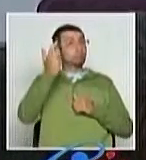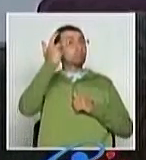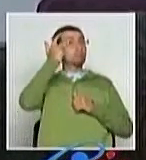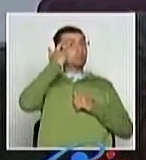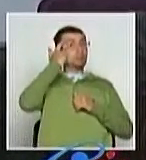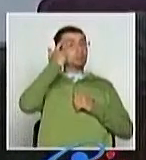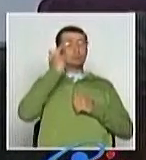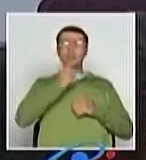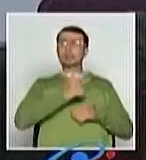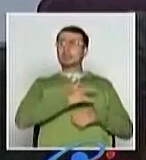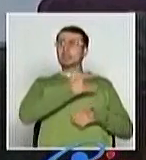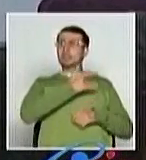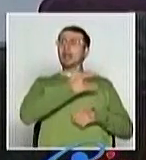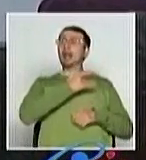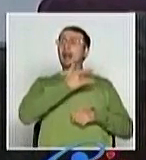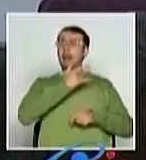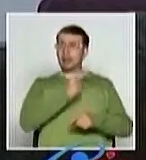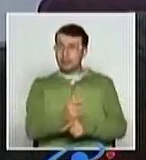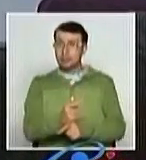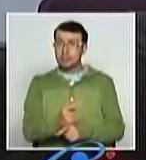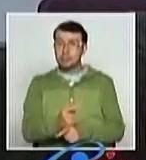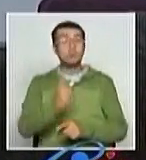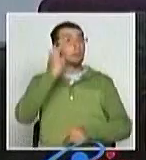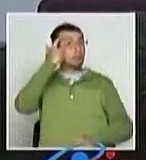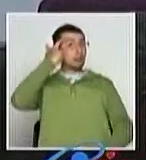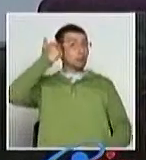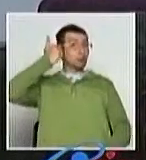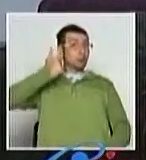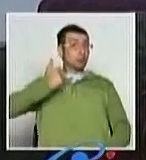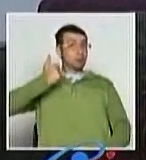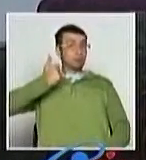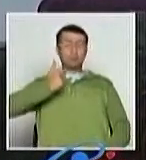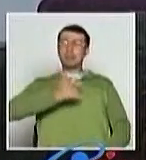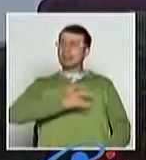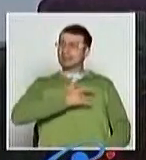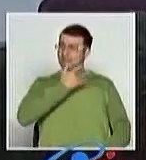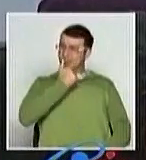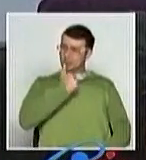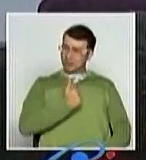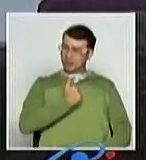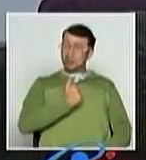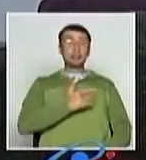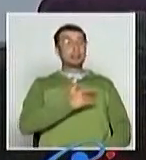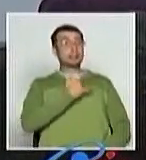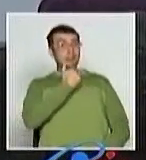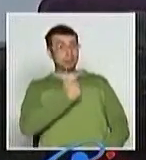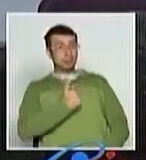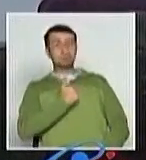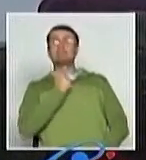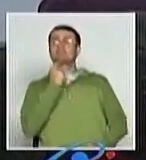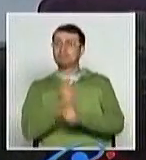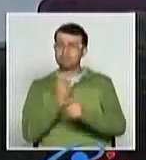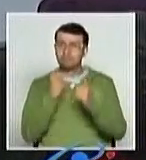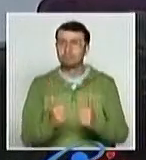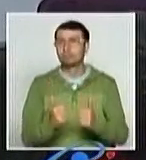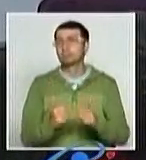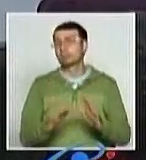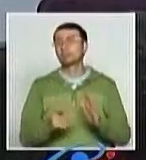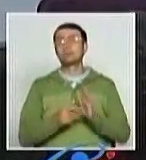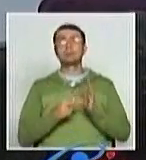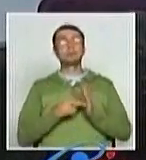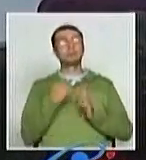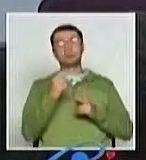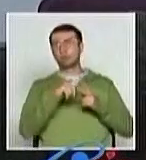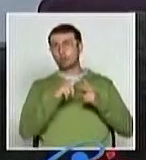siento y como siento actúo Entonces si pienso Bien voy a sentir bien y si me siento bien Voy a actuar bien eso lo hacemos en las dos